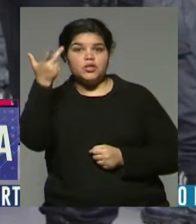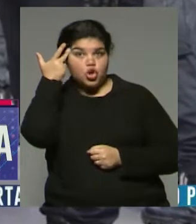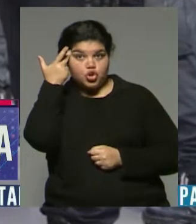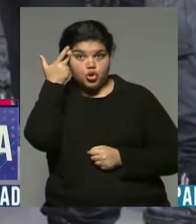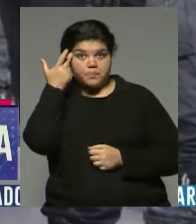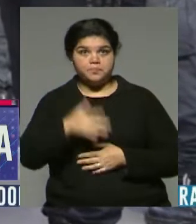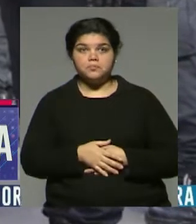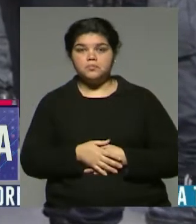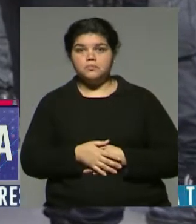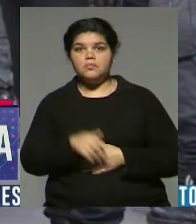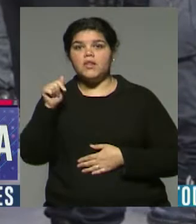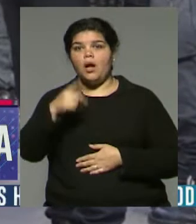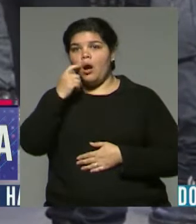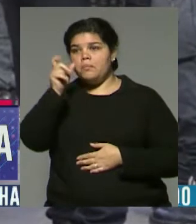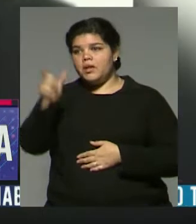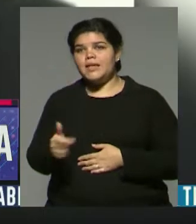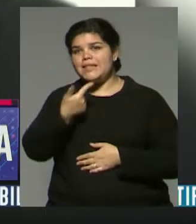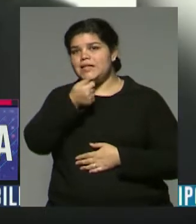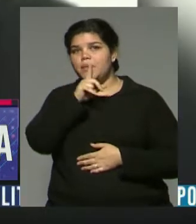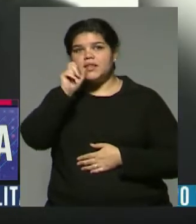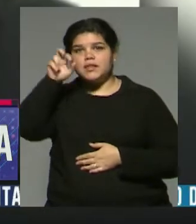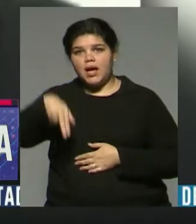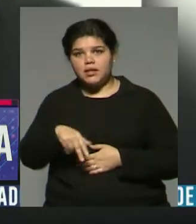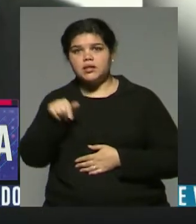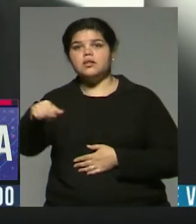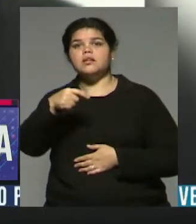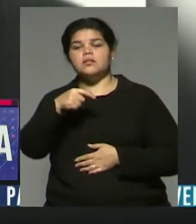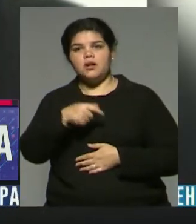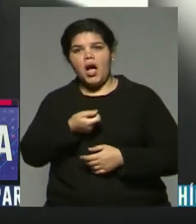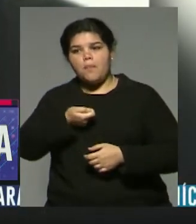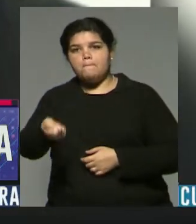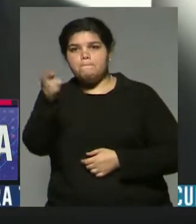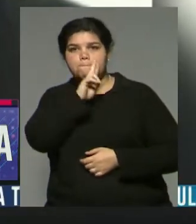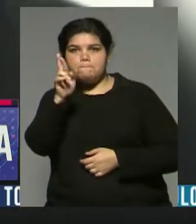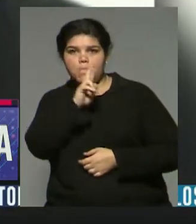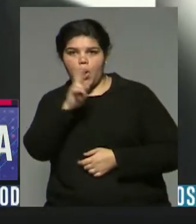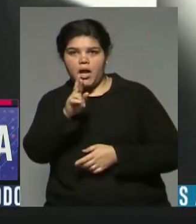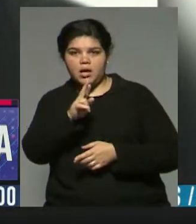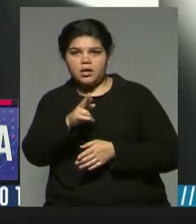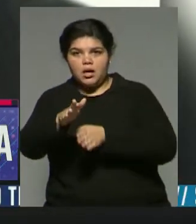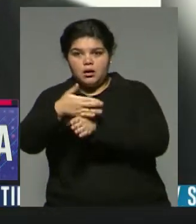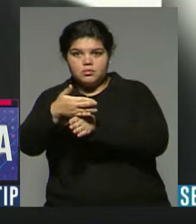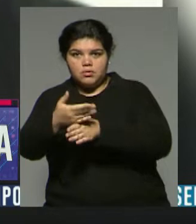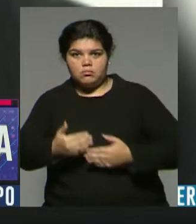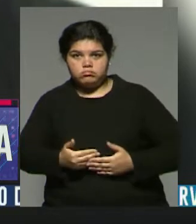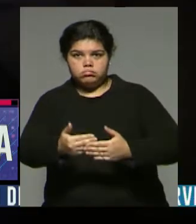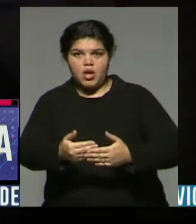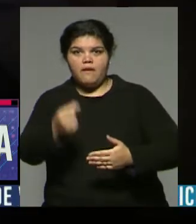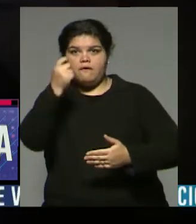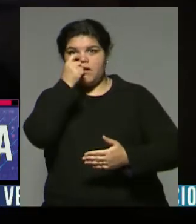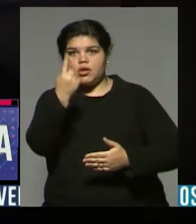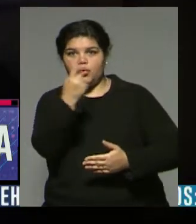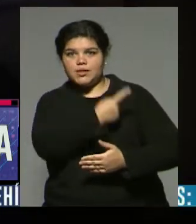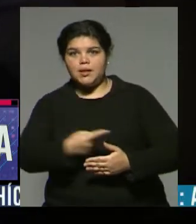de 2018, fue en el cual Sebastián Petean Pocovi intentó, en realidad apuñaló a su entonces mujer embarazada de 21 semanas y de